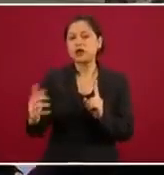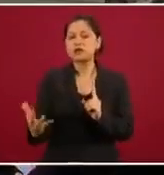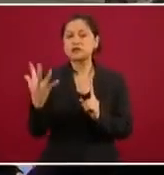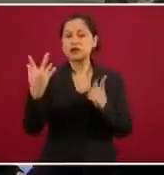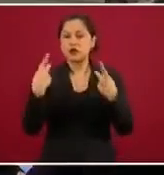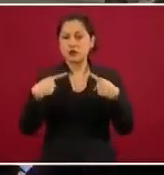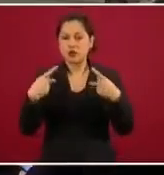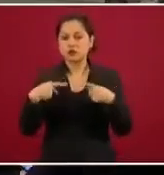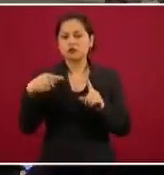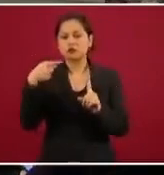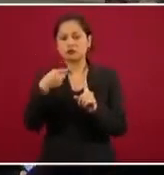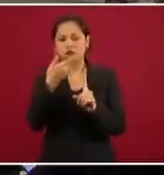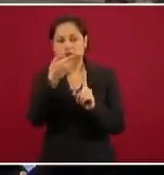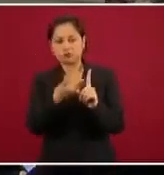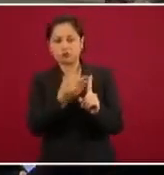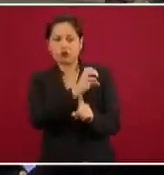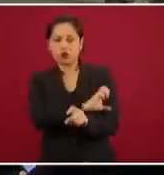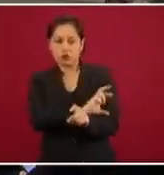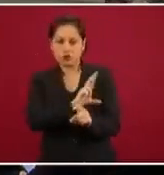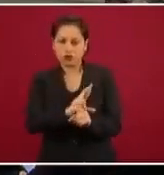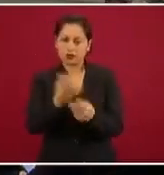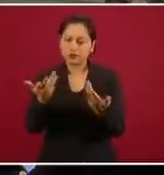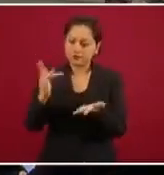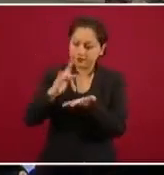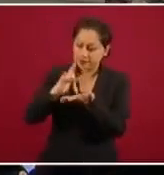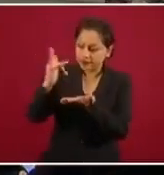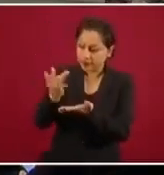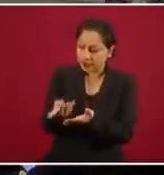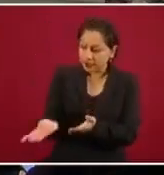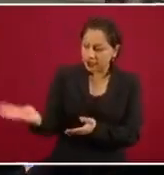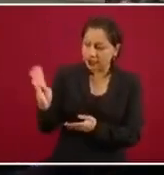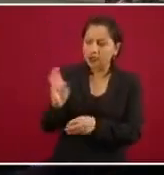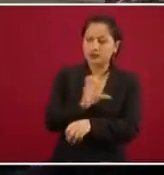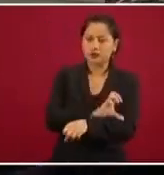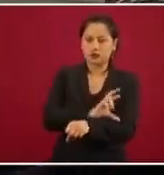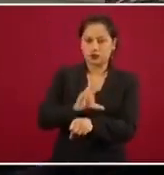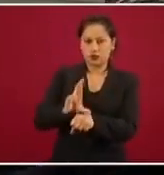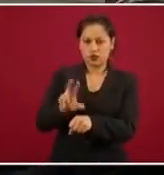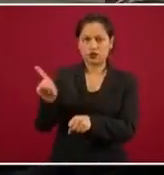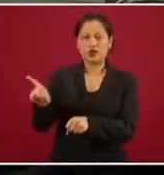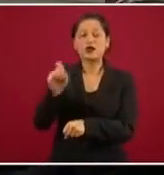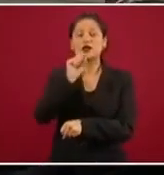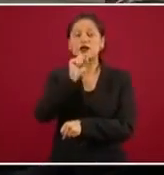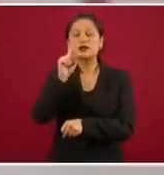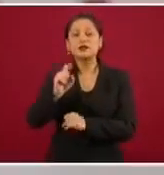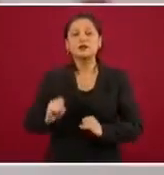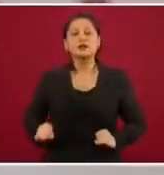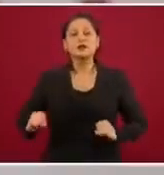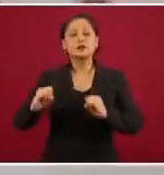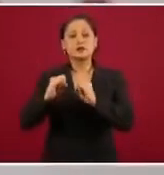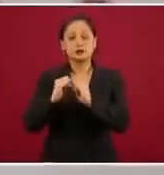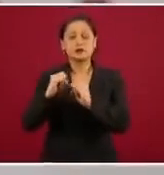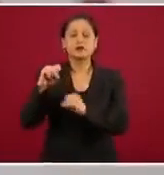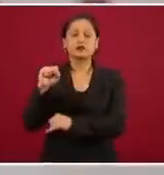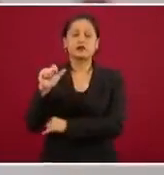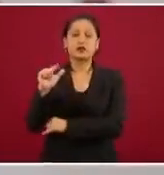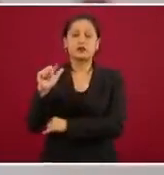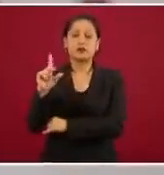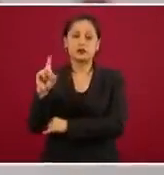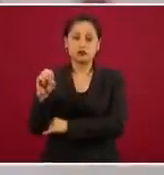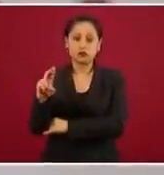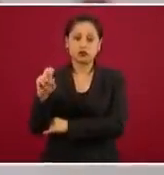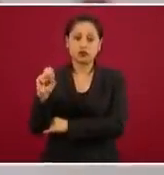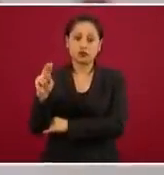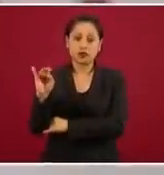agradecimiento, por cierto, a estos especialistas, en particular los del Instituto Nacional de Ciencias Médicas y Nutrición, Salvador Subirán. El doctor